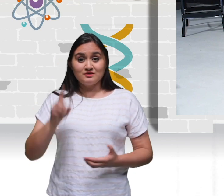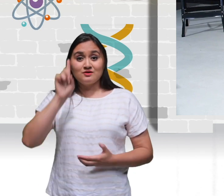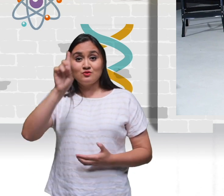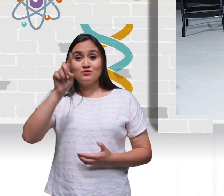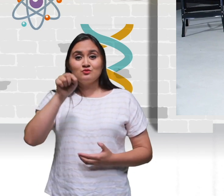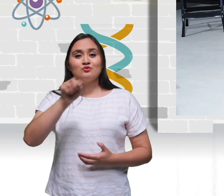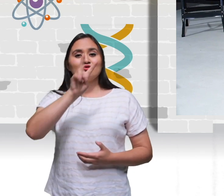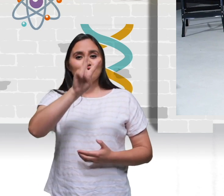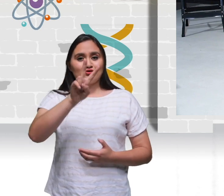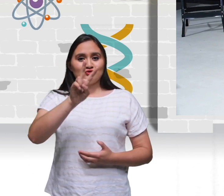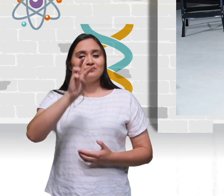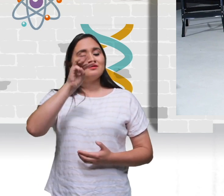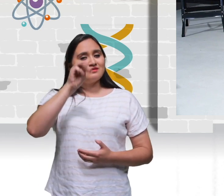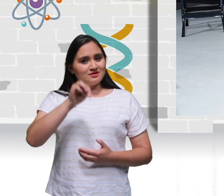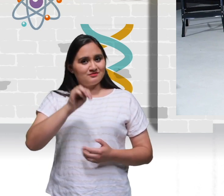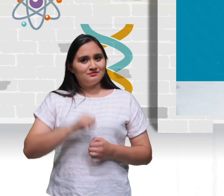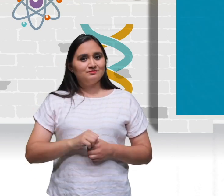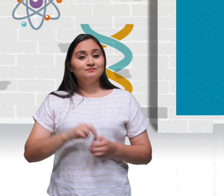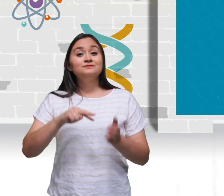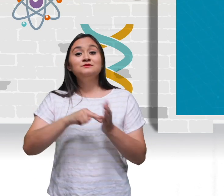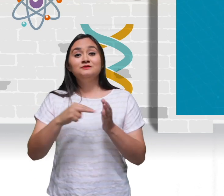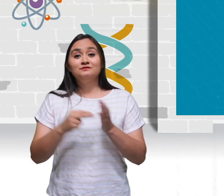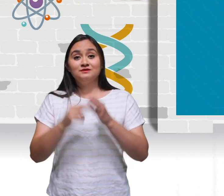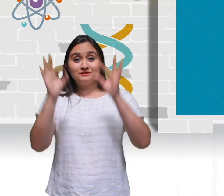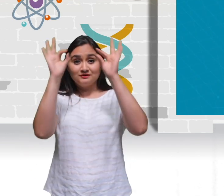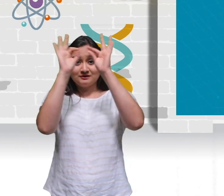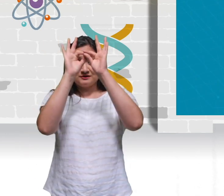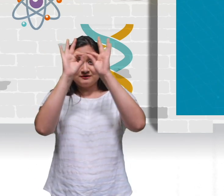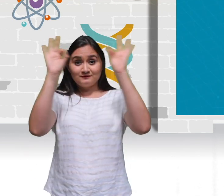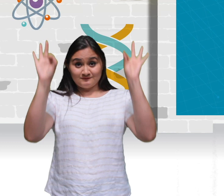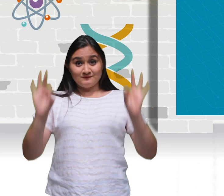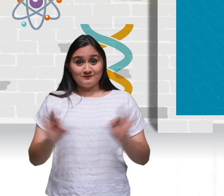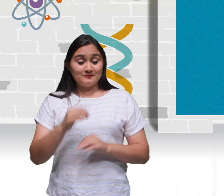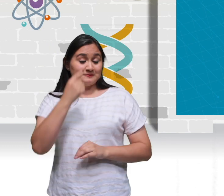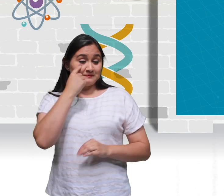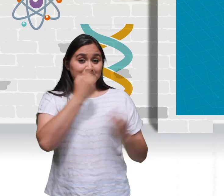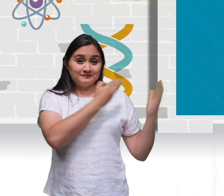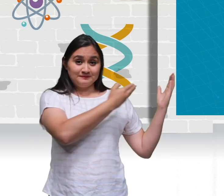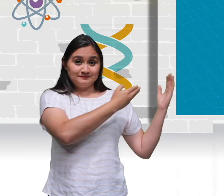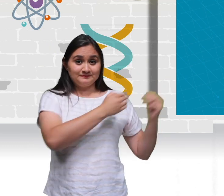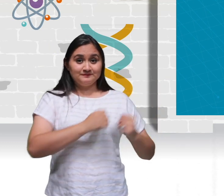de 1,2 metros. Es decir, el trabajo es igual a